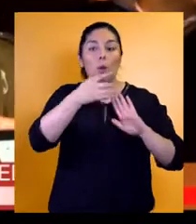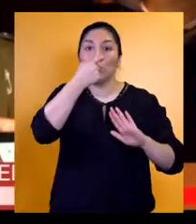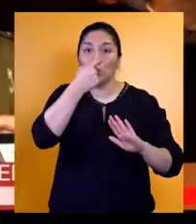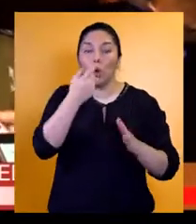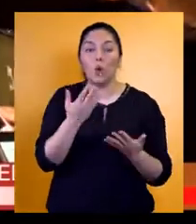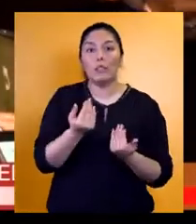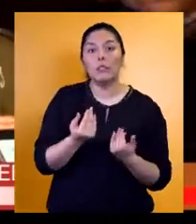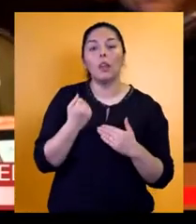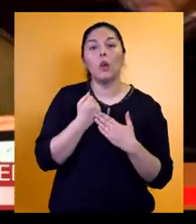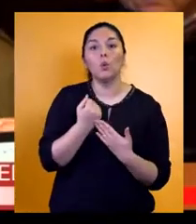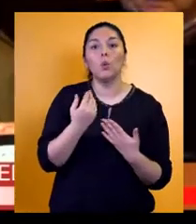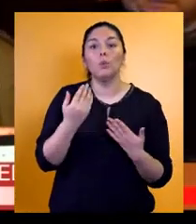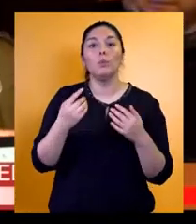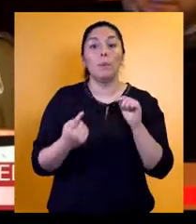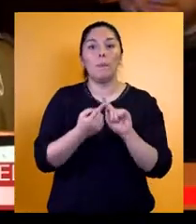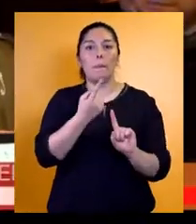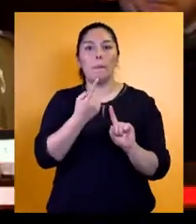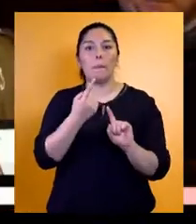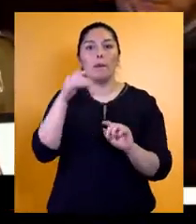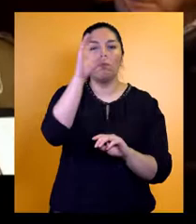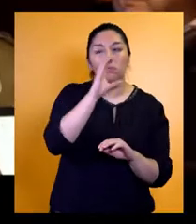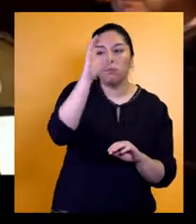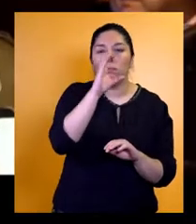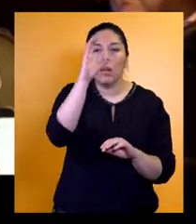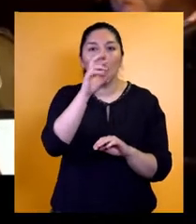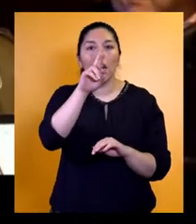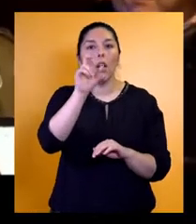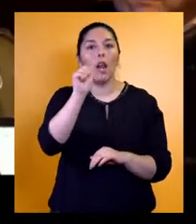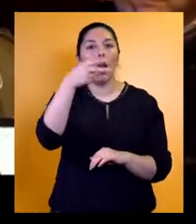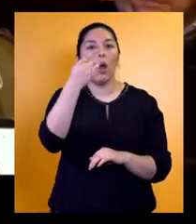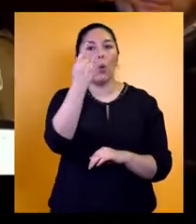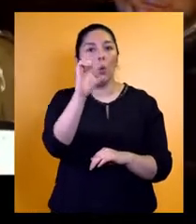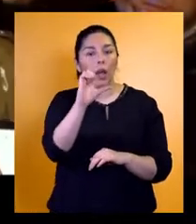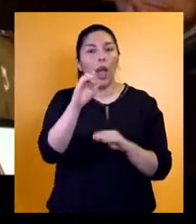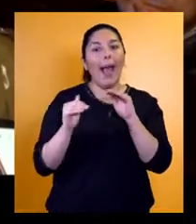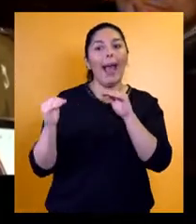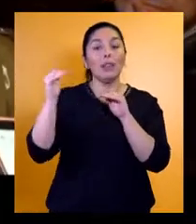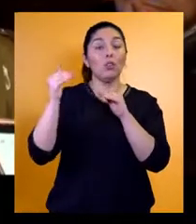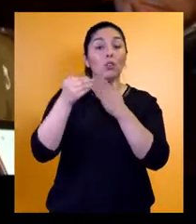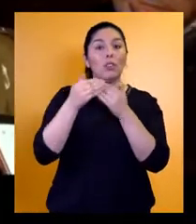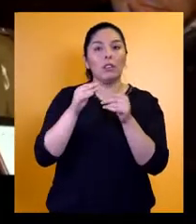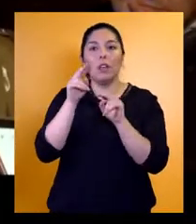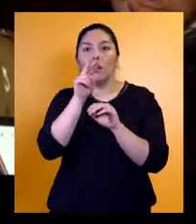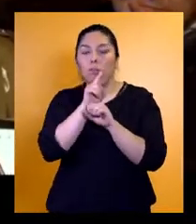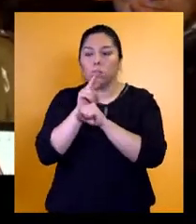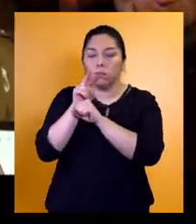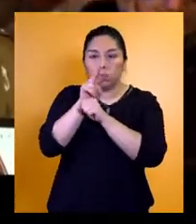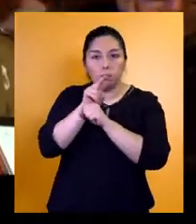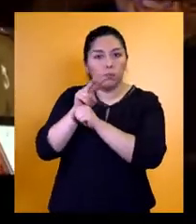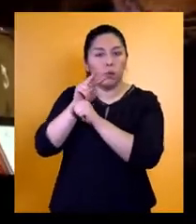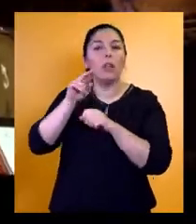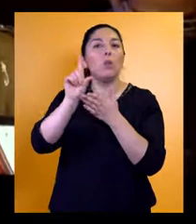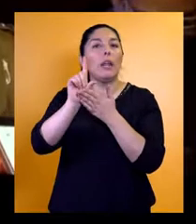puntualmente en el primer recorrido que hicimos en el sector de Ragüe Alto, donde estuvimos patrullando sectores de la población